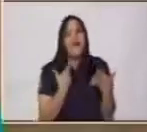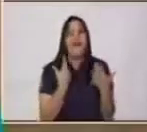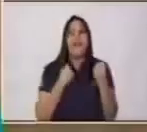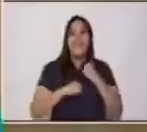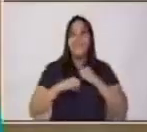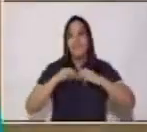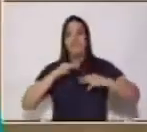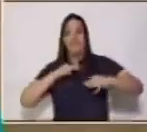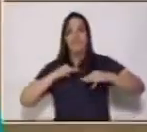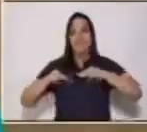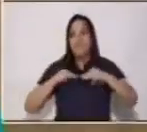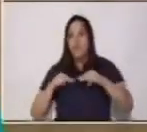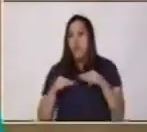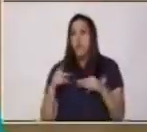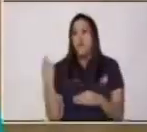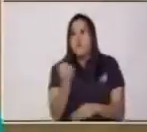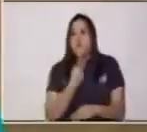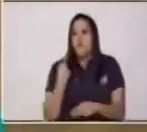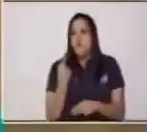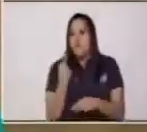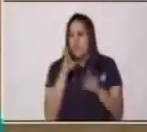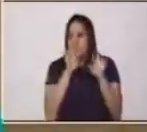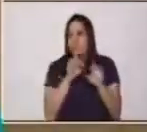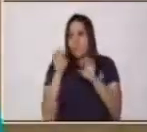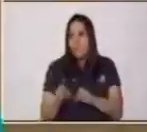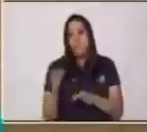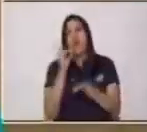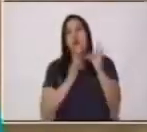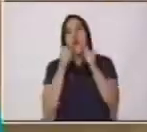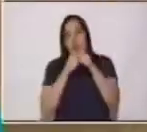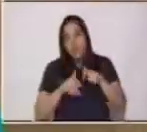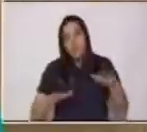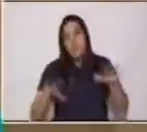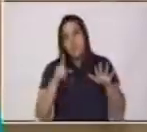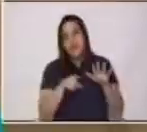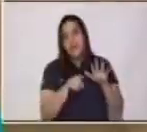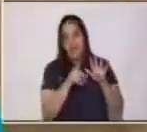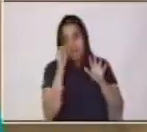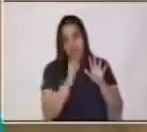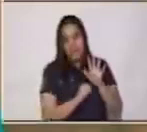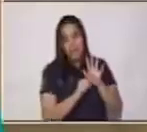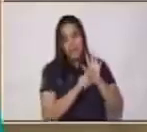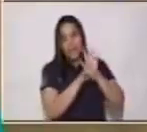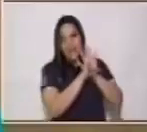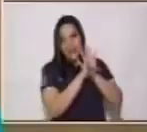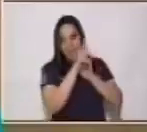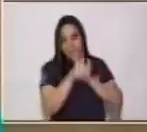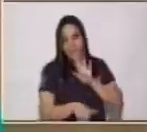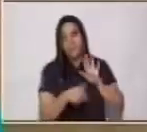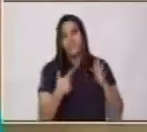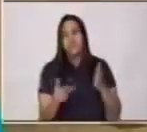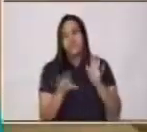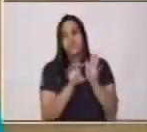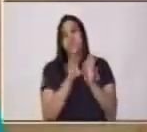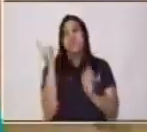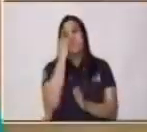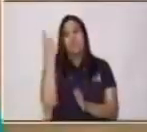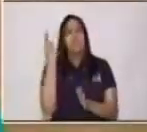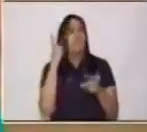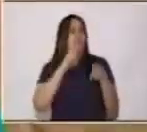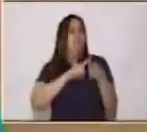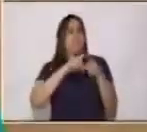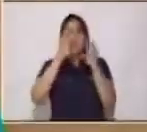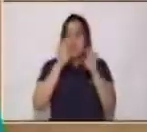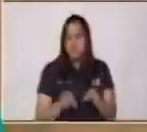hace que se mueva lo que nos están contando. Y los personajes. Obviamente los personajes pueden ser tanto personas,